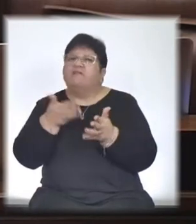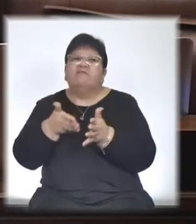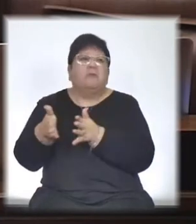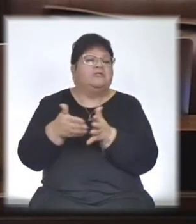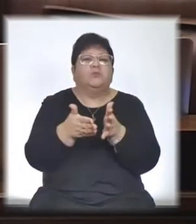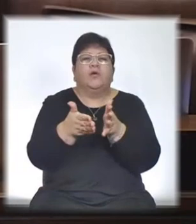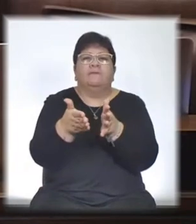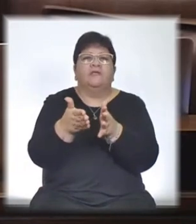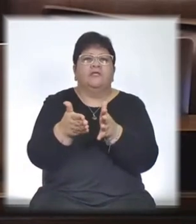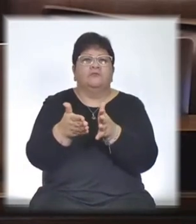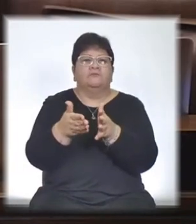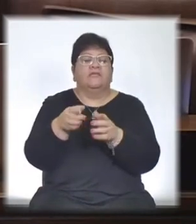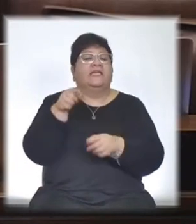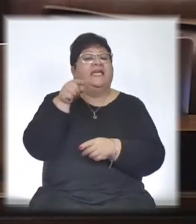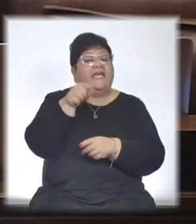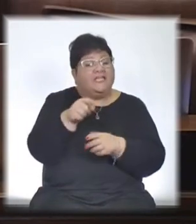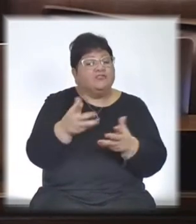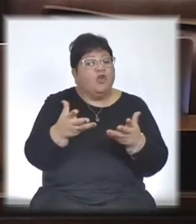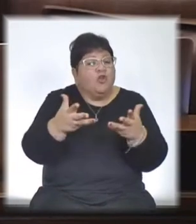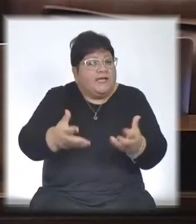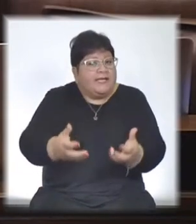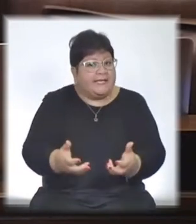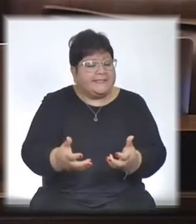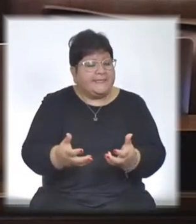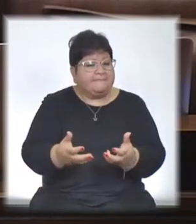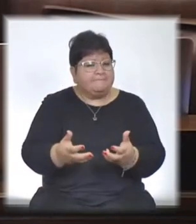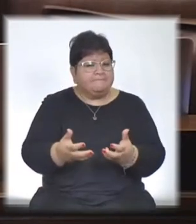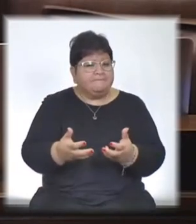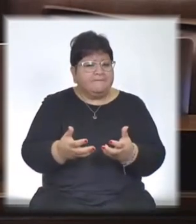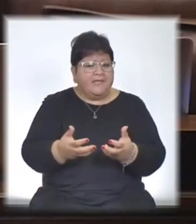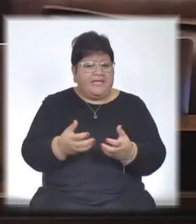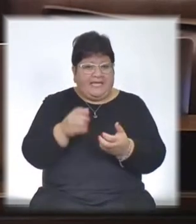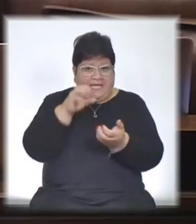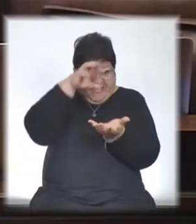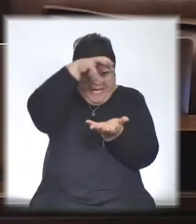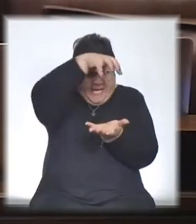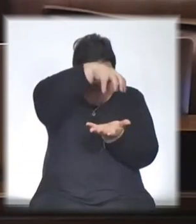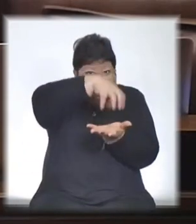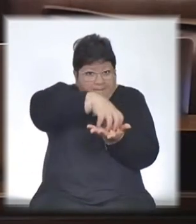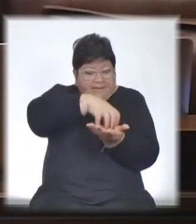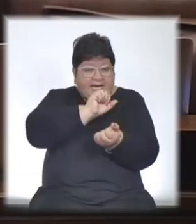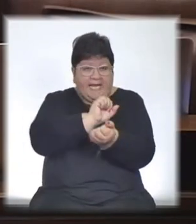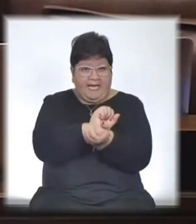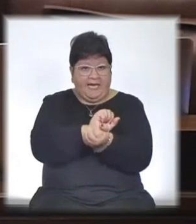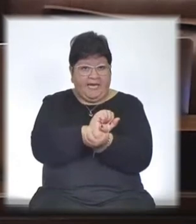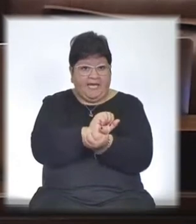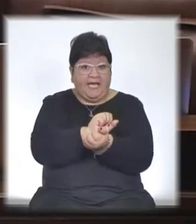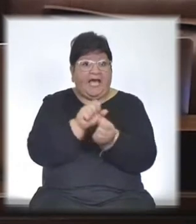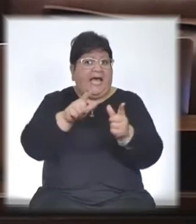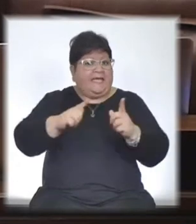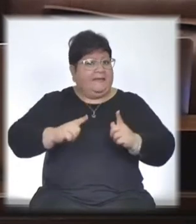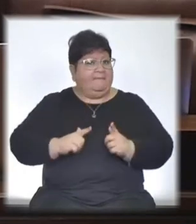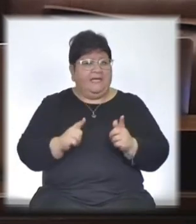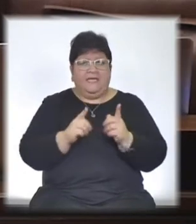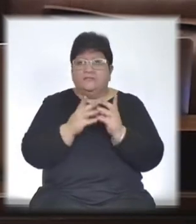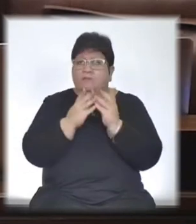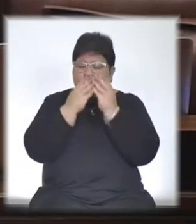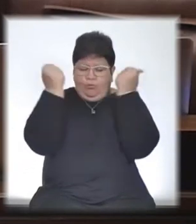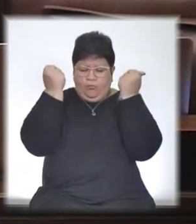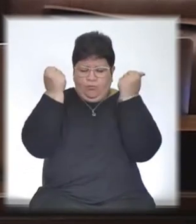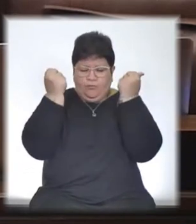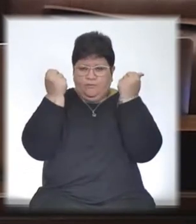esperanza. Eso quisieron, que dejáramos en la puerta de los penales la esperanza, pero claramente no